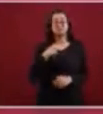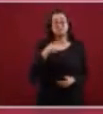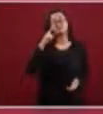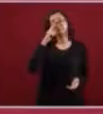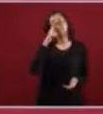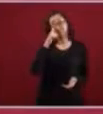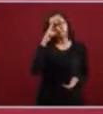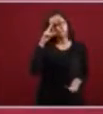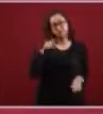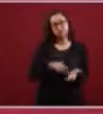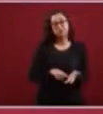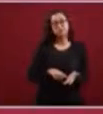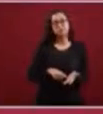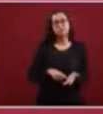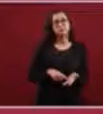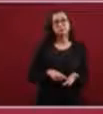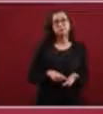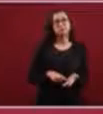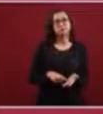de parte